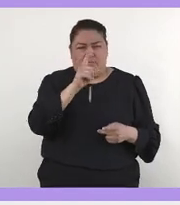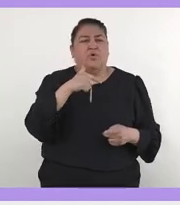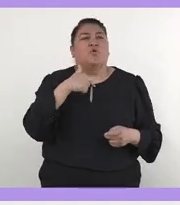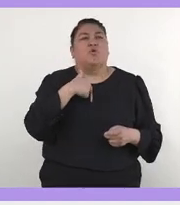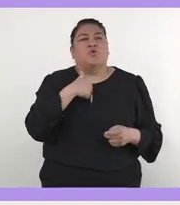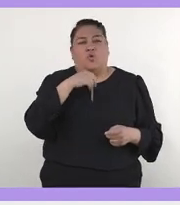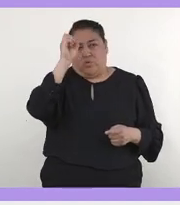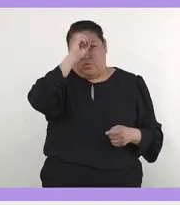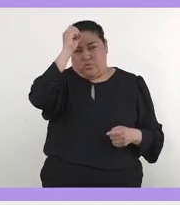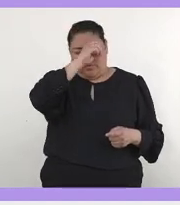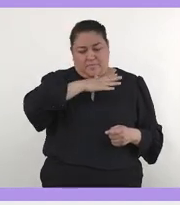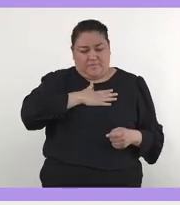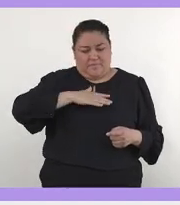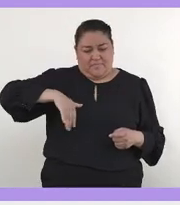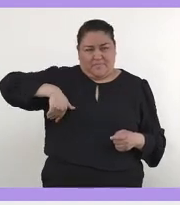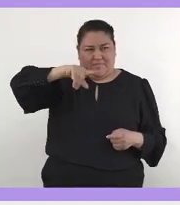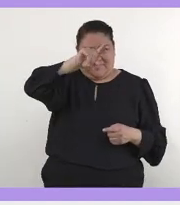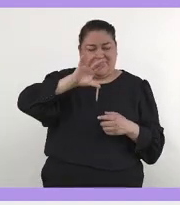venga